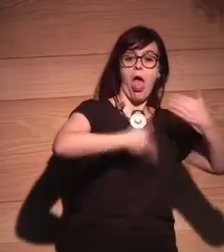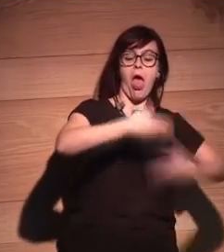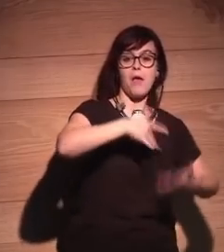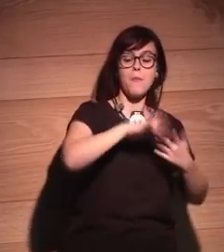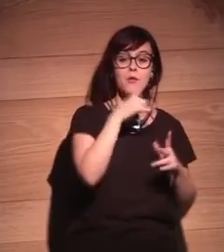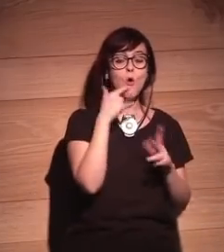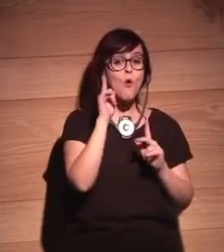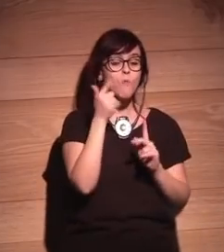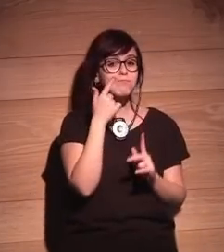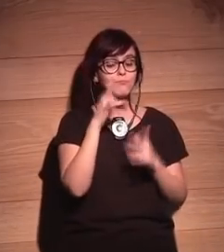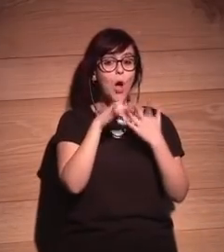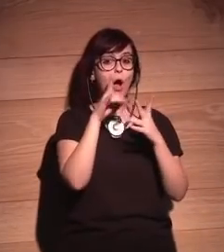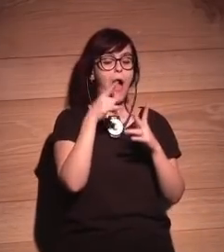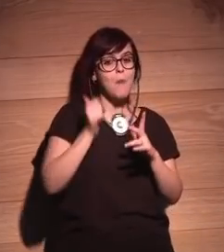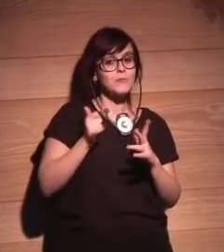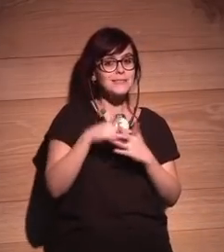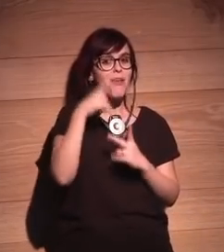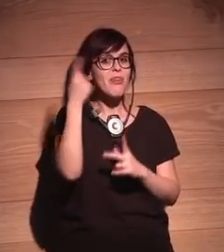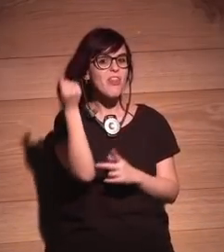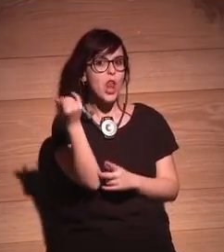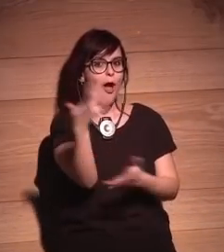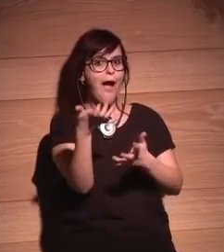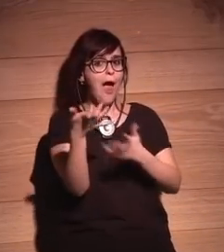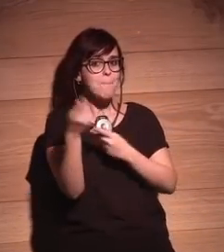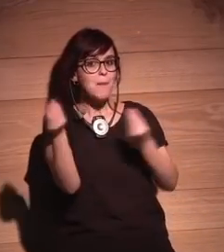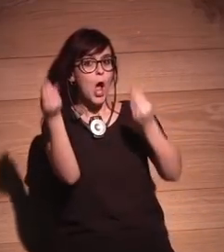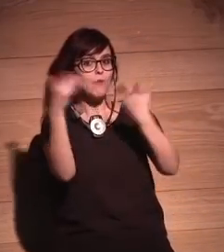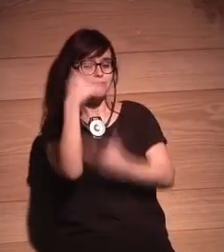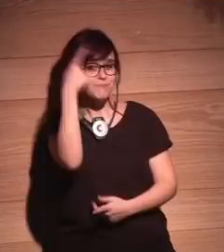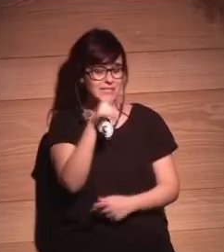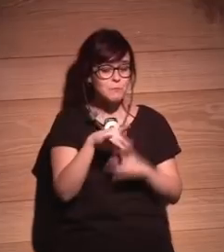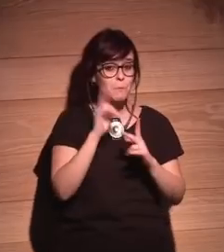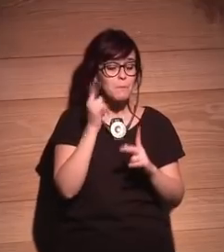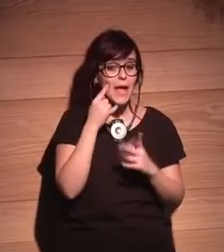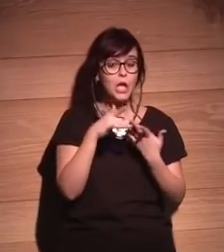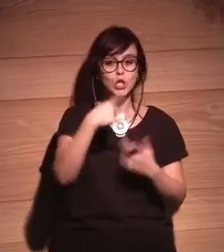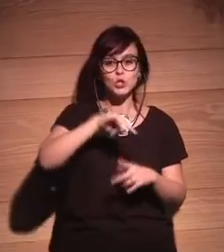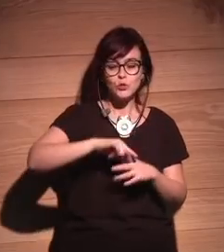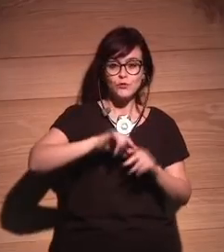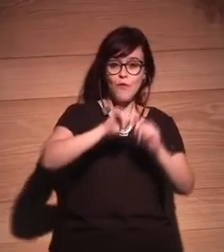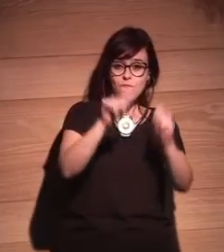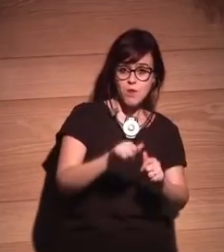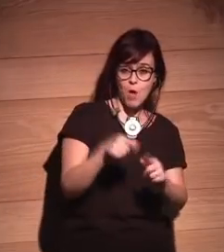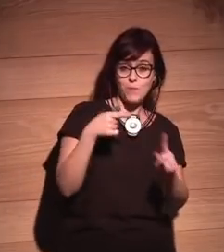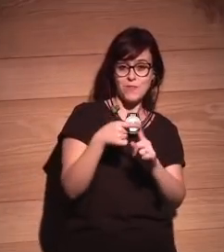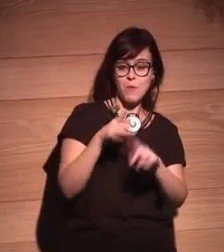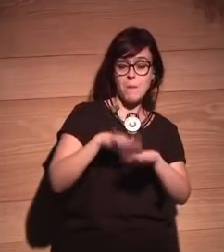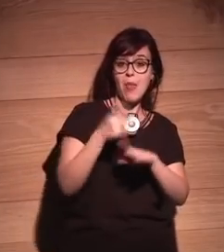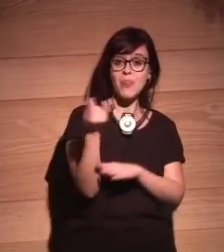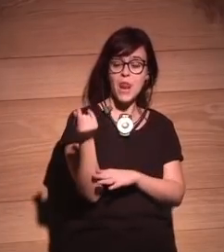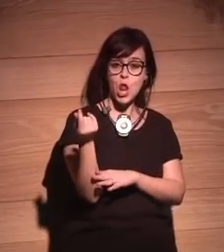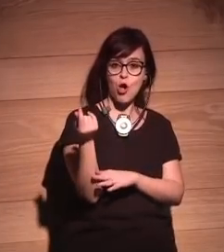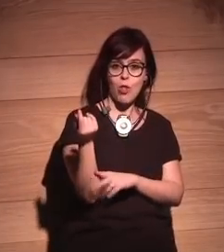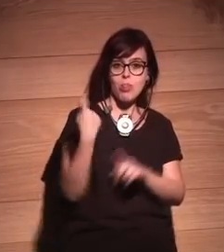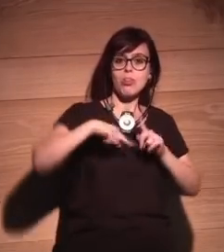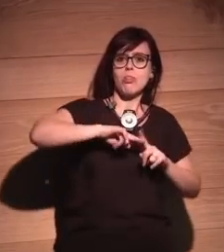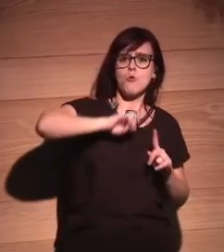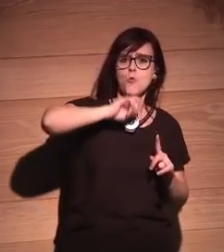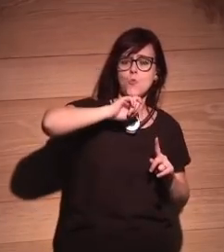han descubierto la forma de ganar dinero. Y nosotros tenemos que desarrollar una fórmula para ver cómo, en fin, parte de ese dinero se traslada a